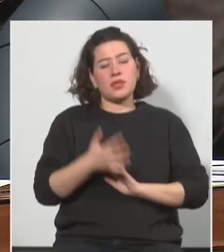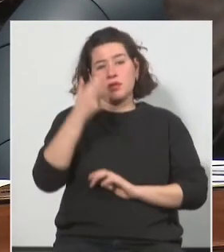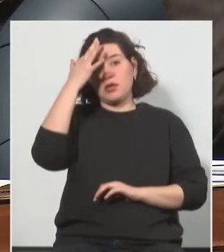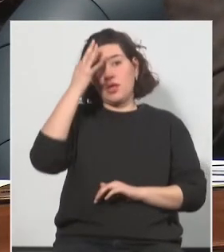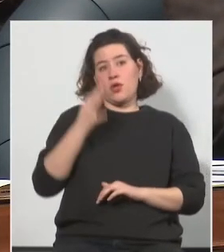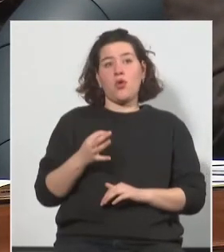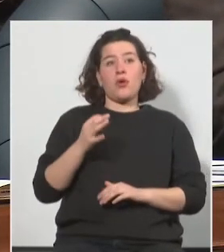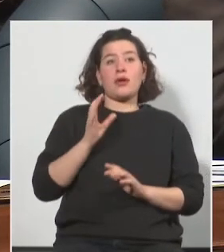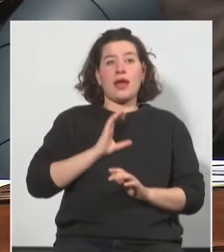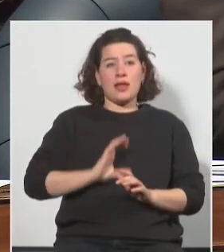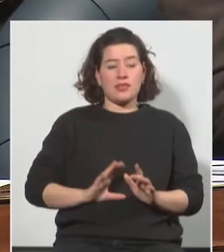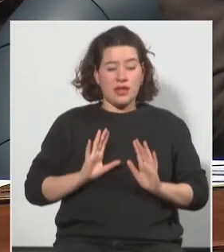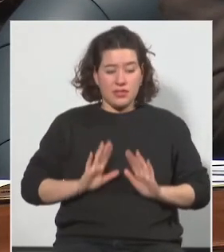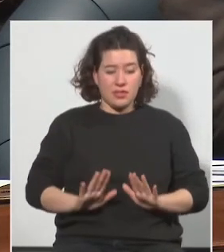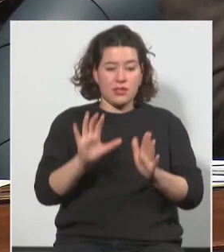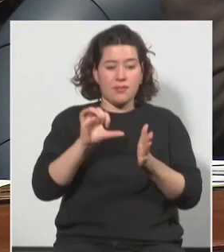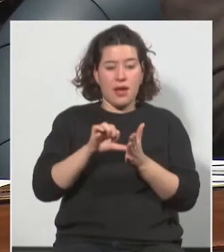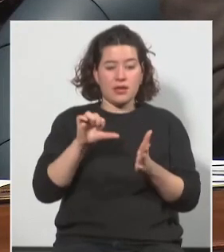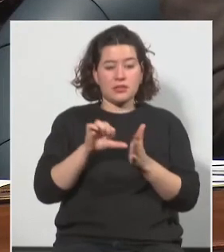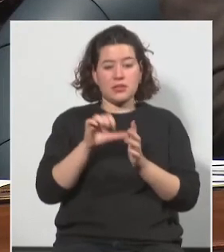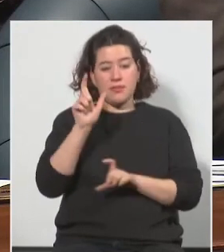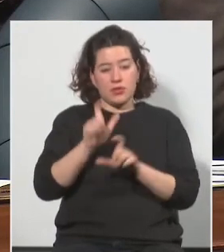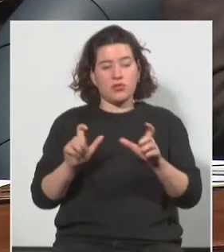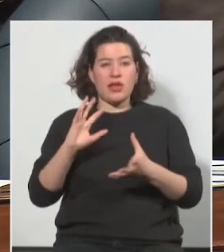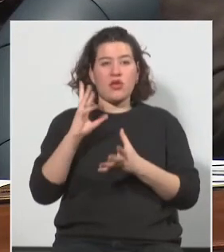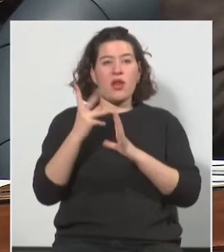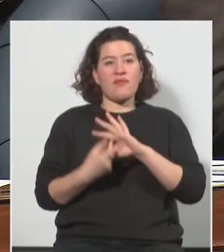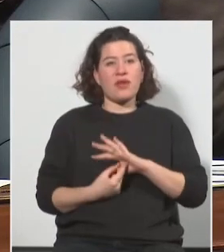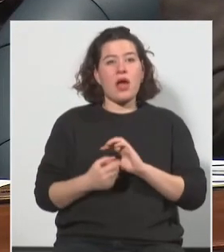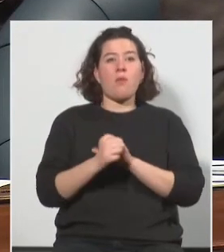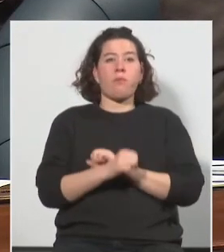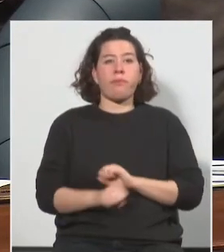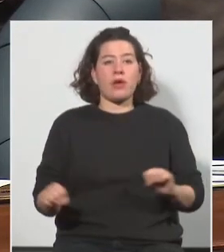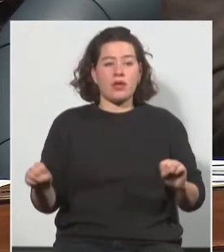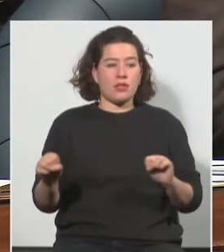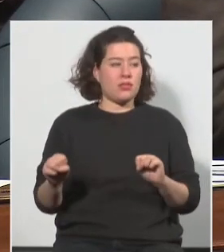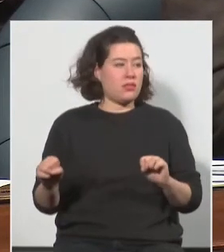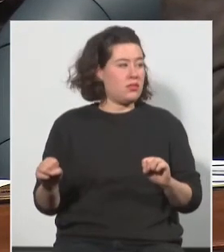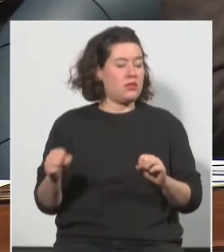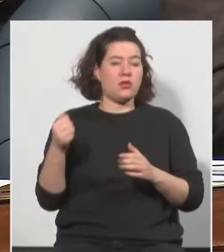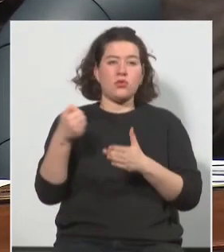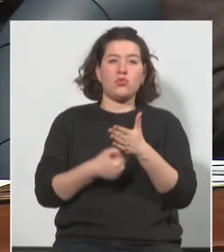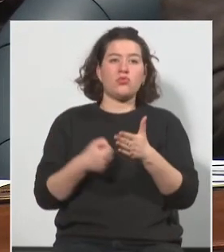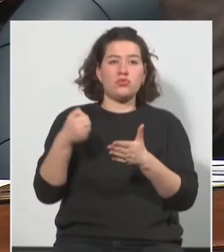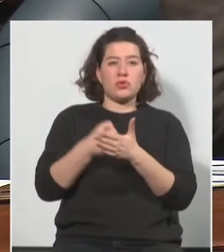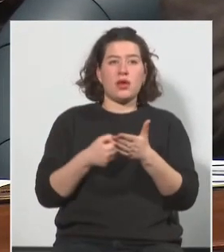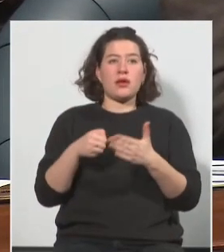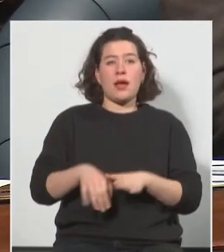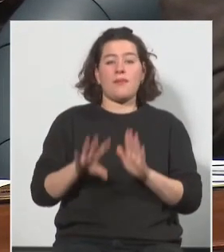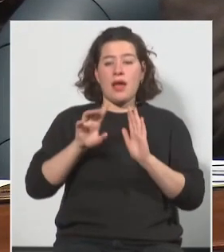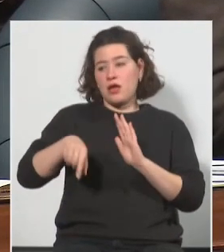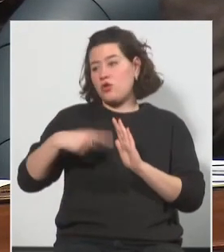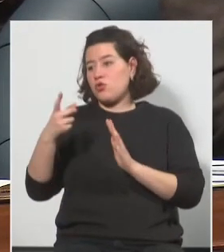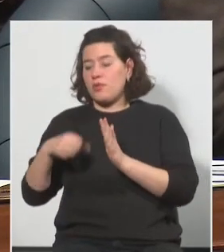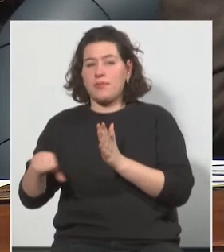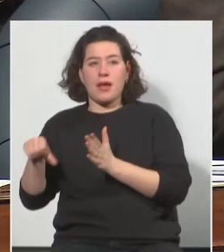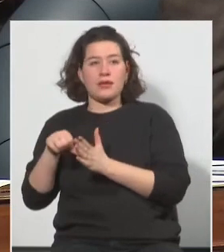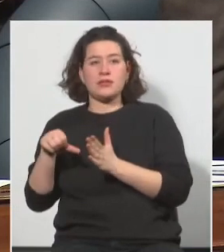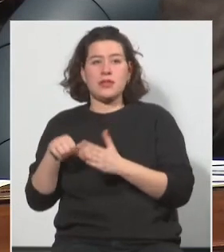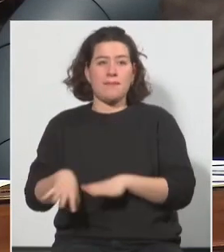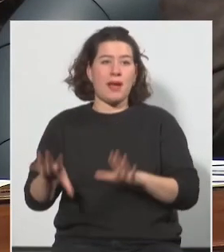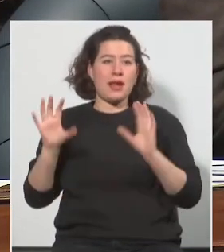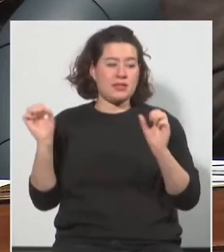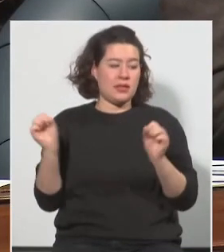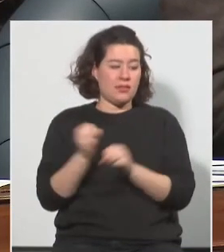las características de este país, de población y geografía, hacen posible esa lucha que tal vez en otros países